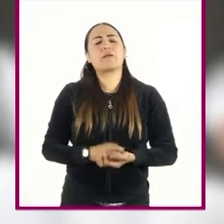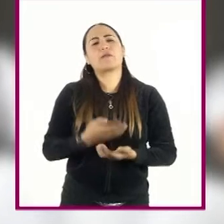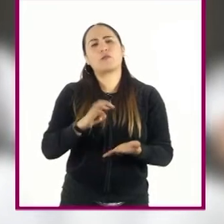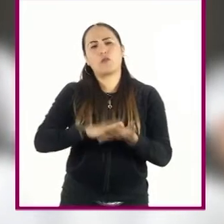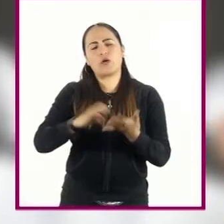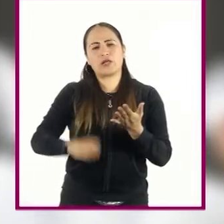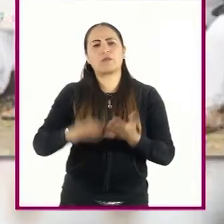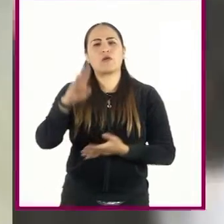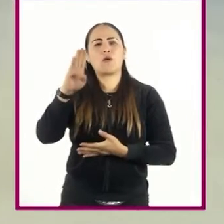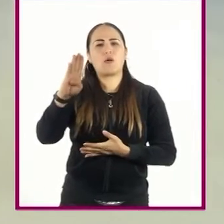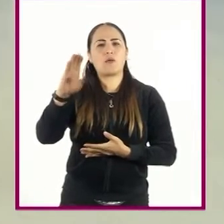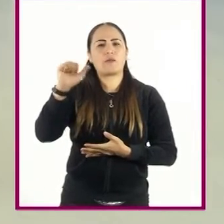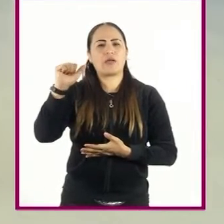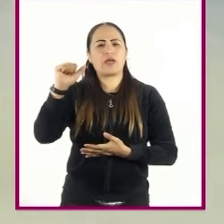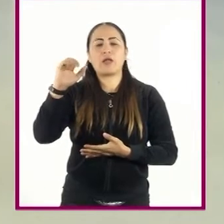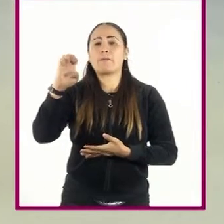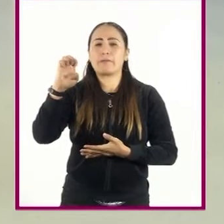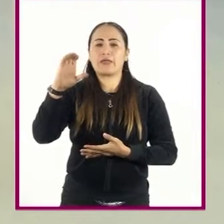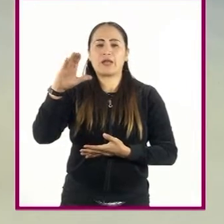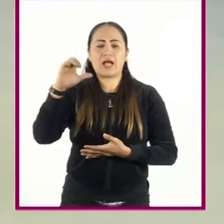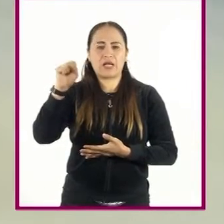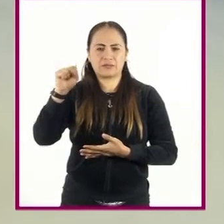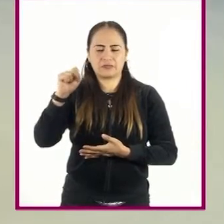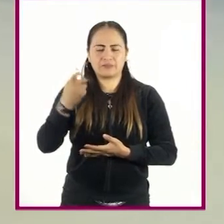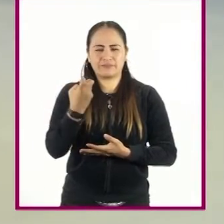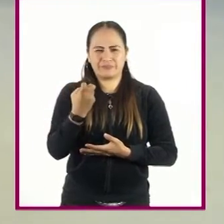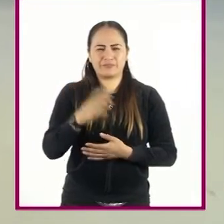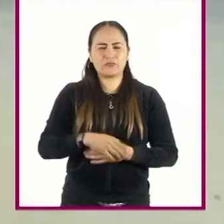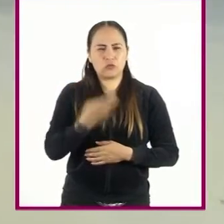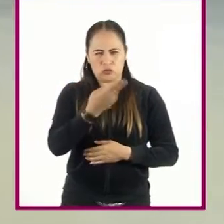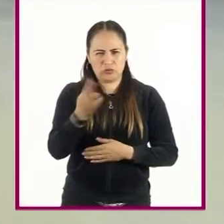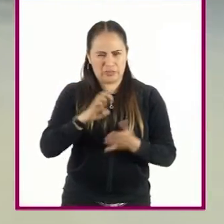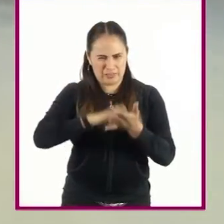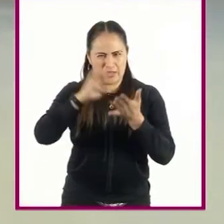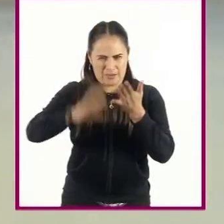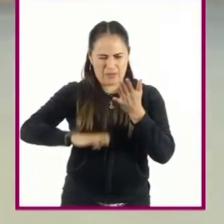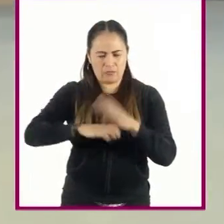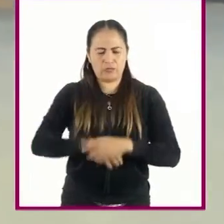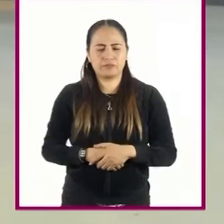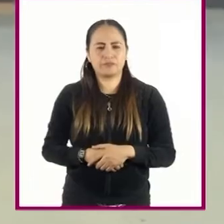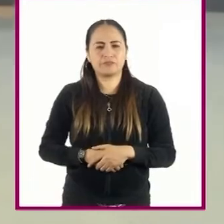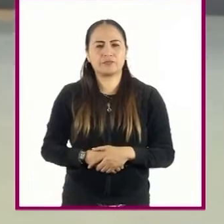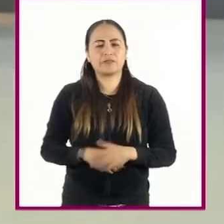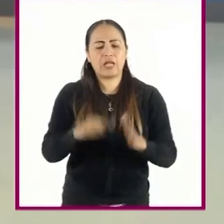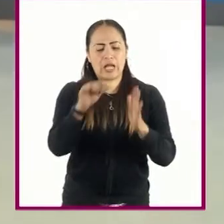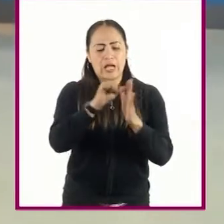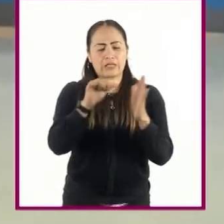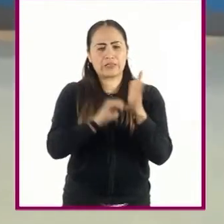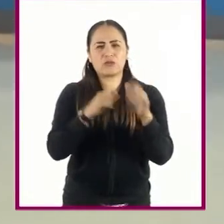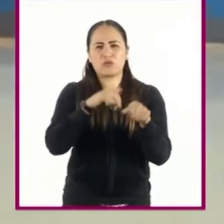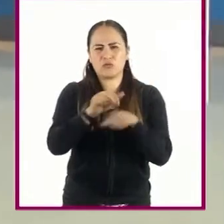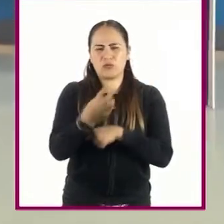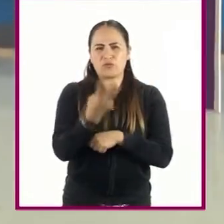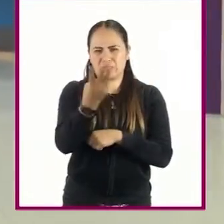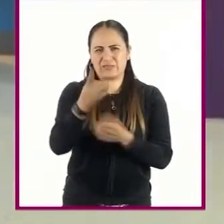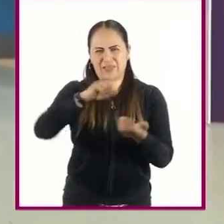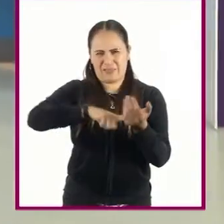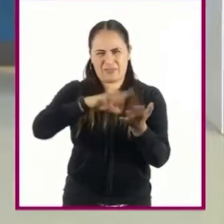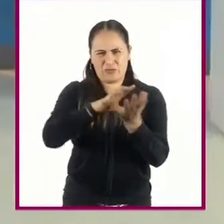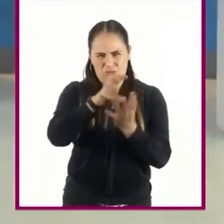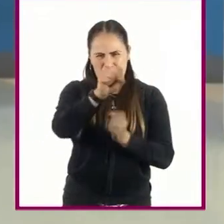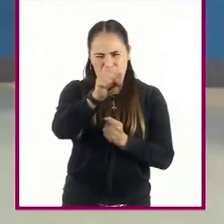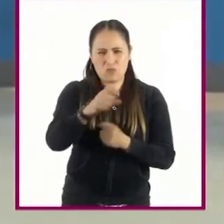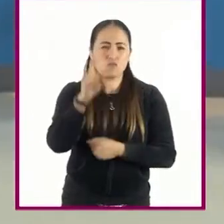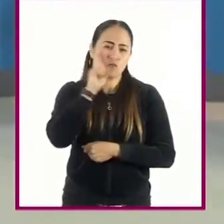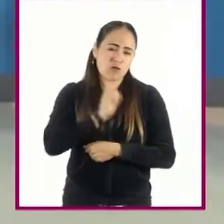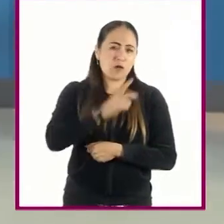becas. Reflexionen en el siguiente ejemplo. Según se estipula en el artículo 3 de la Constitución, todas